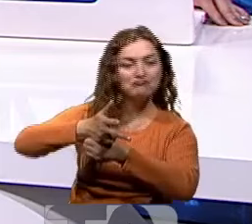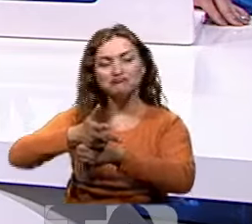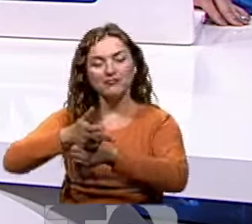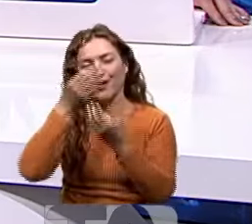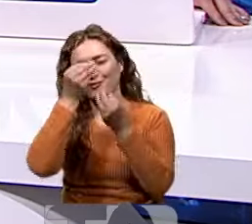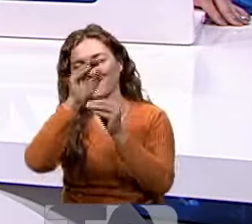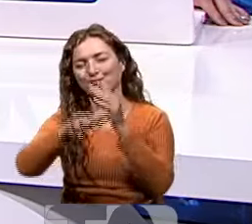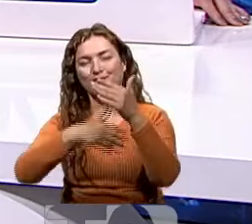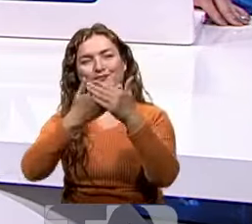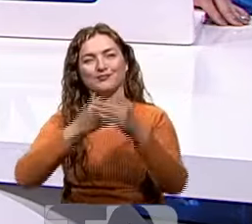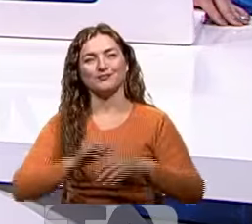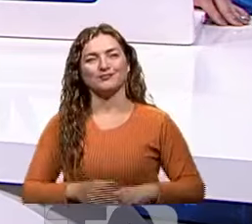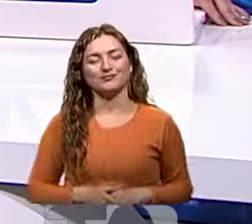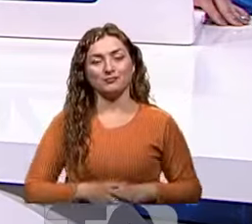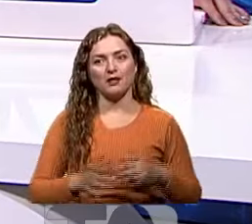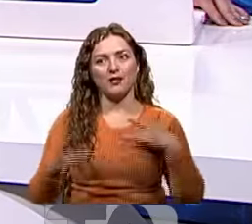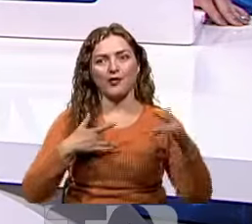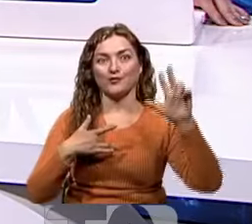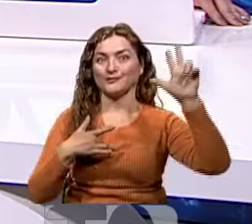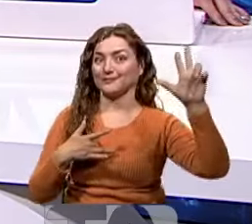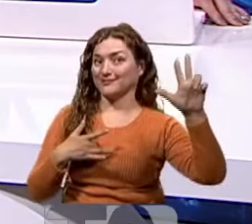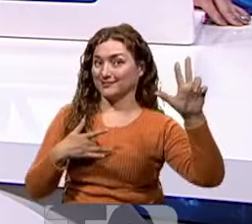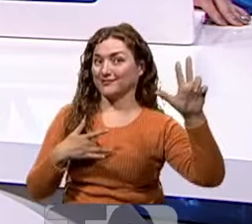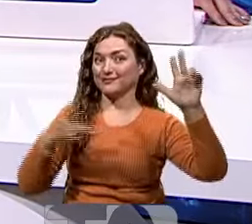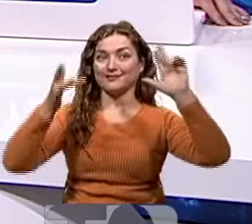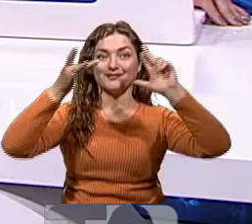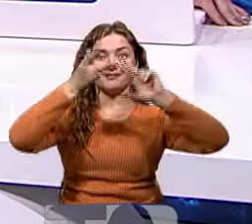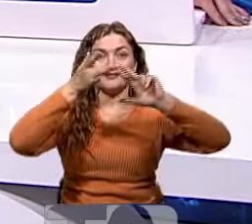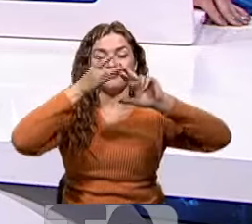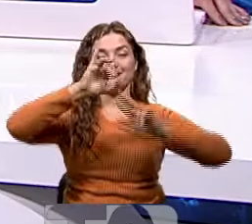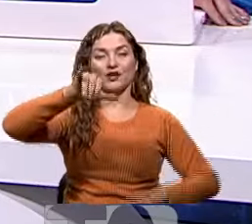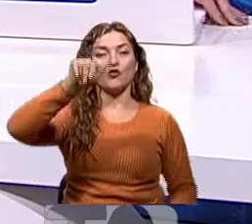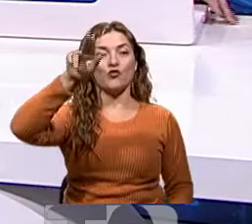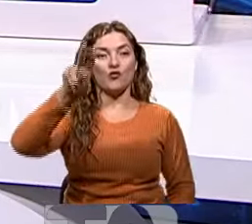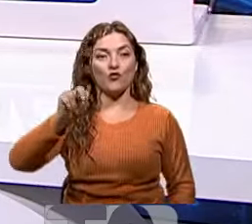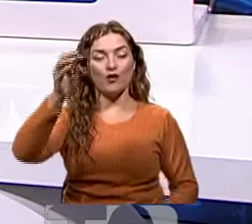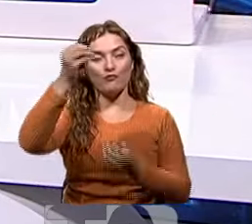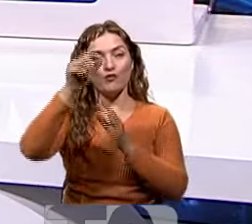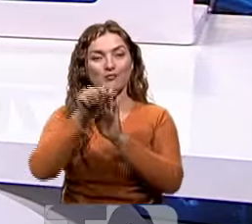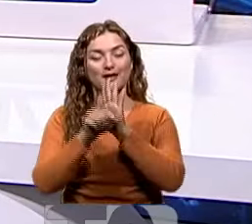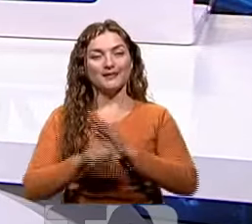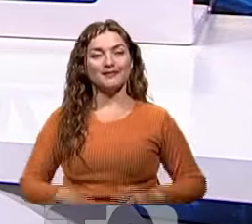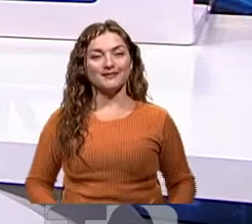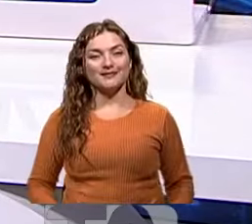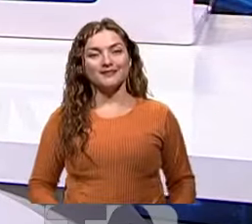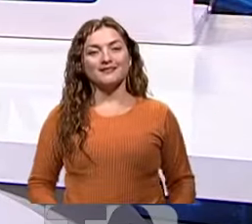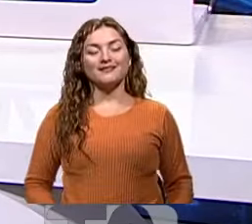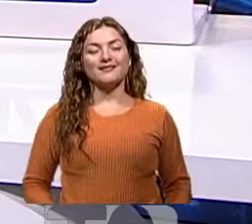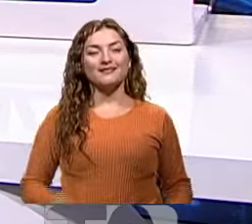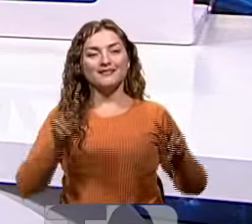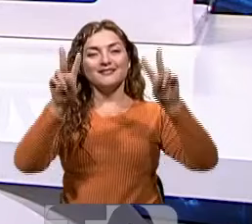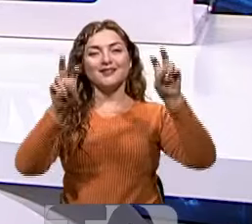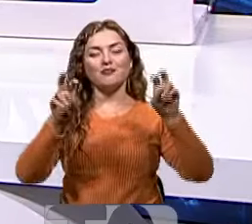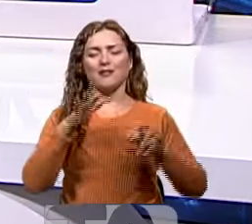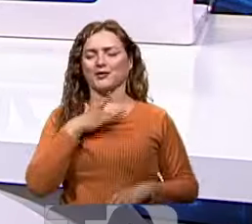gente. Tres obras, me encanta. Y por eso nos contactamos ahora con Juan Miguel Rodríguez para que nos cuente cuáles son esas obras. A mí que me encanta el